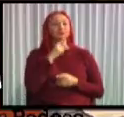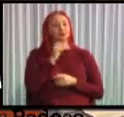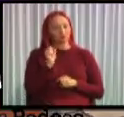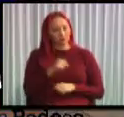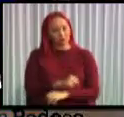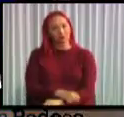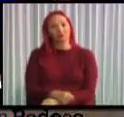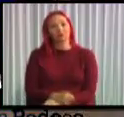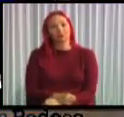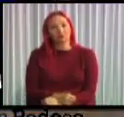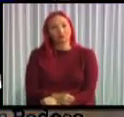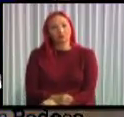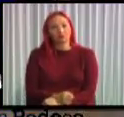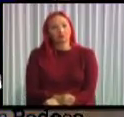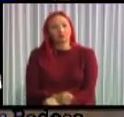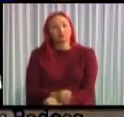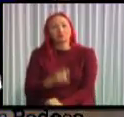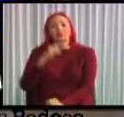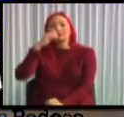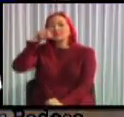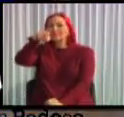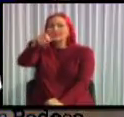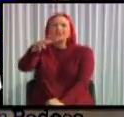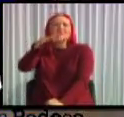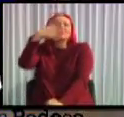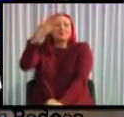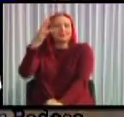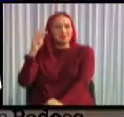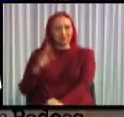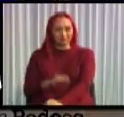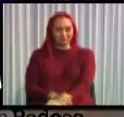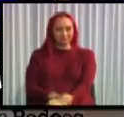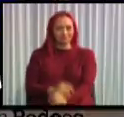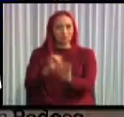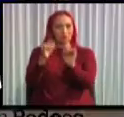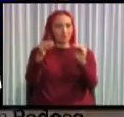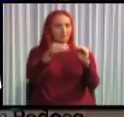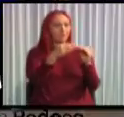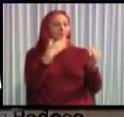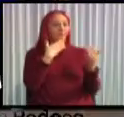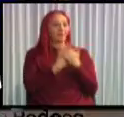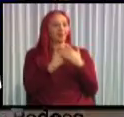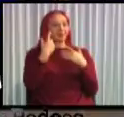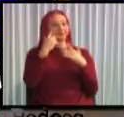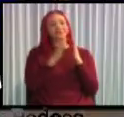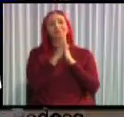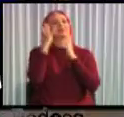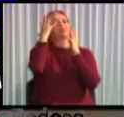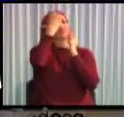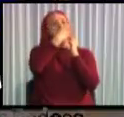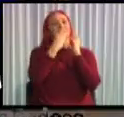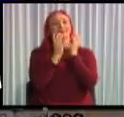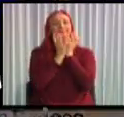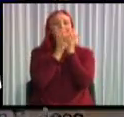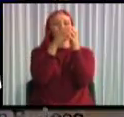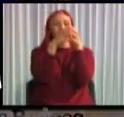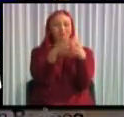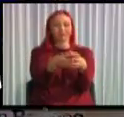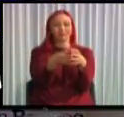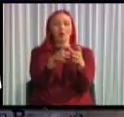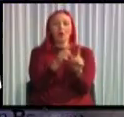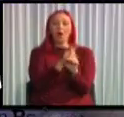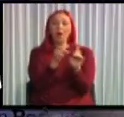Definitivamente. Marco, ¿y esa infancia suya, con qué jugaba más? Bueno, preciosa, con la bola. ¿Con la bola? Con la bola, sinceramente,